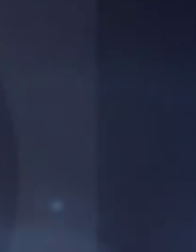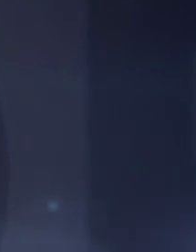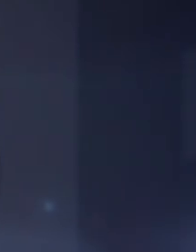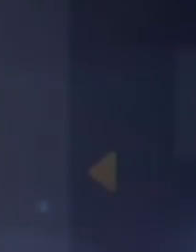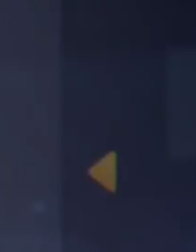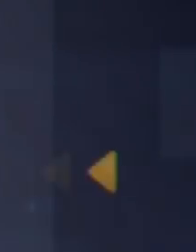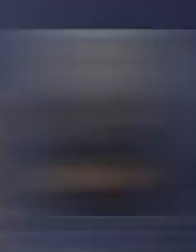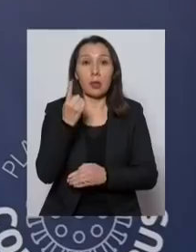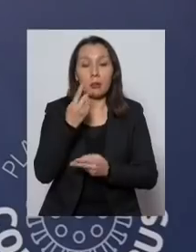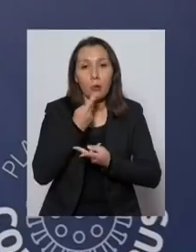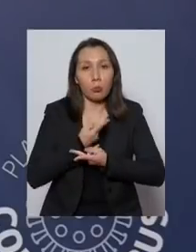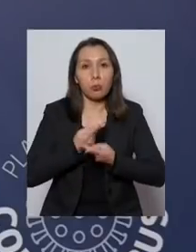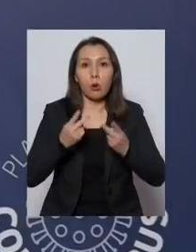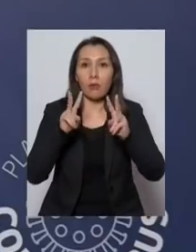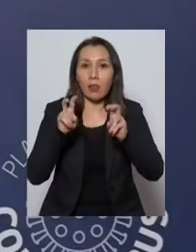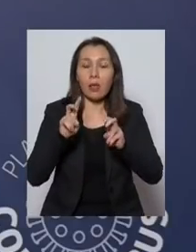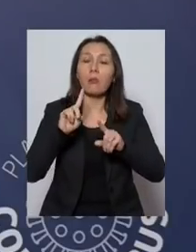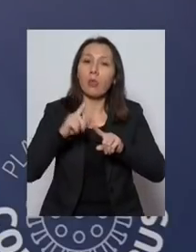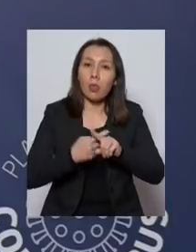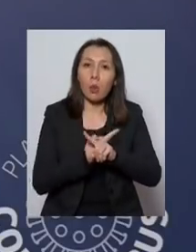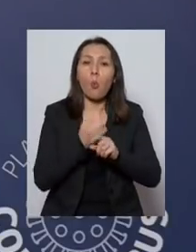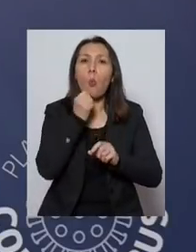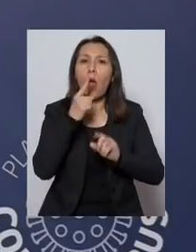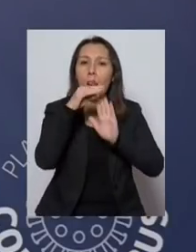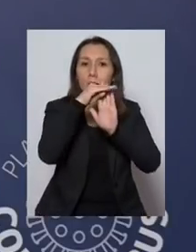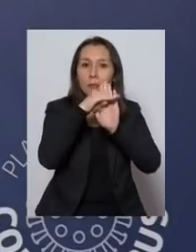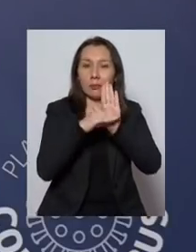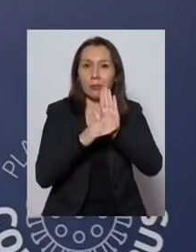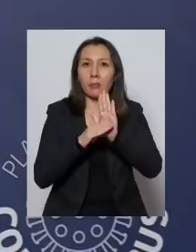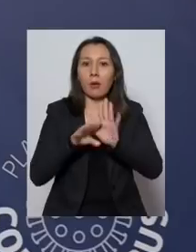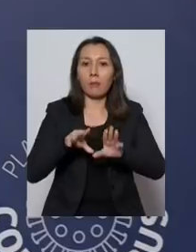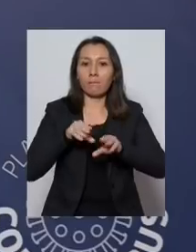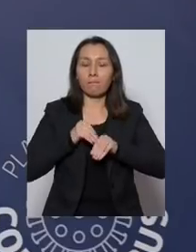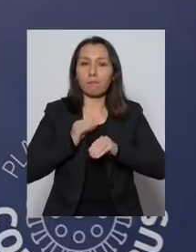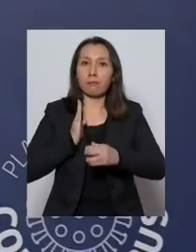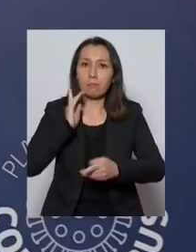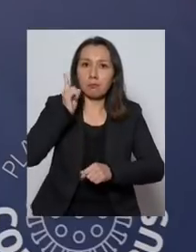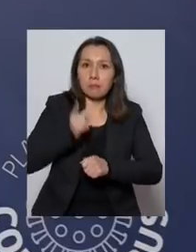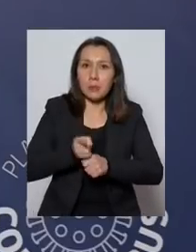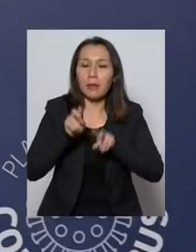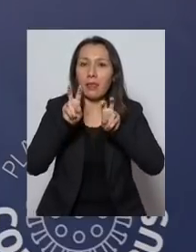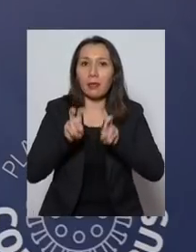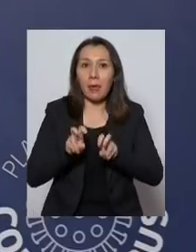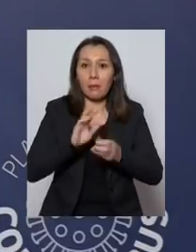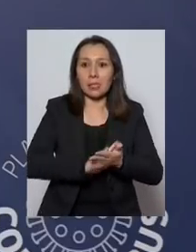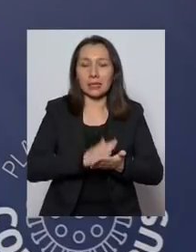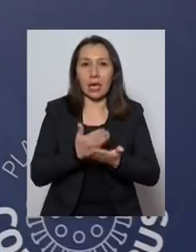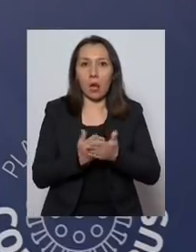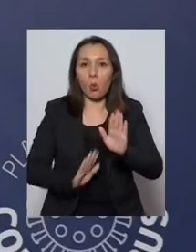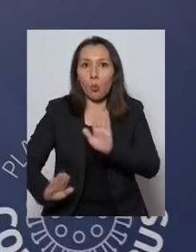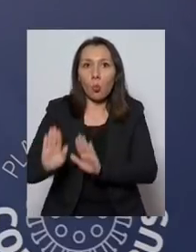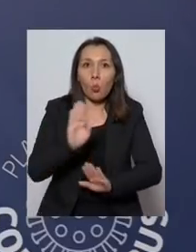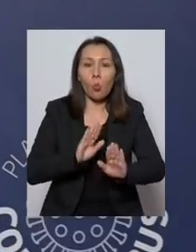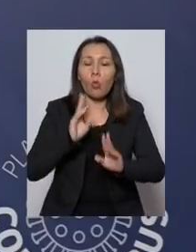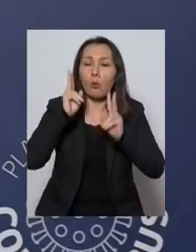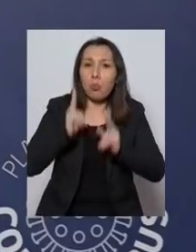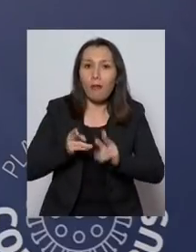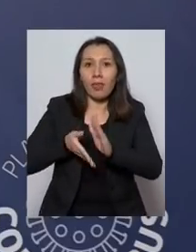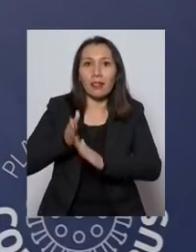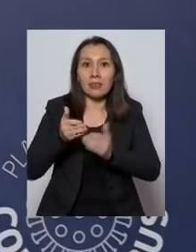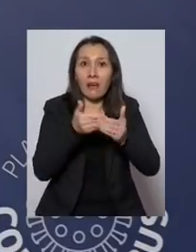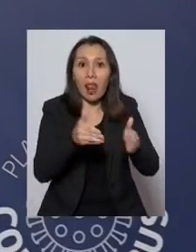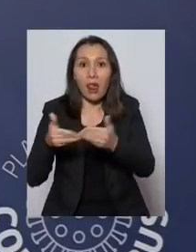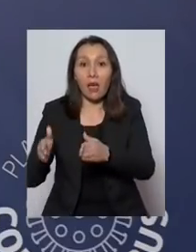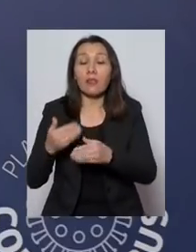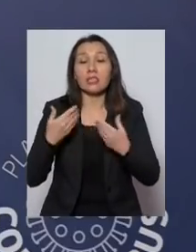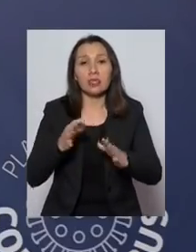Ahora. Vamos con información en este minuto. La subsecretaria de Prevención del Delito, Caterín Martorell, entrega detalles e información referente a los cordones sanitarios. Escuchemos.